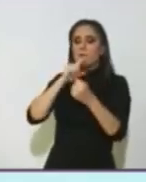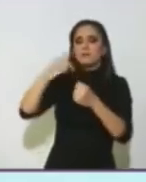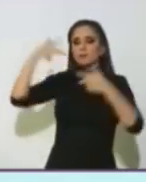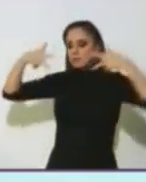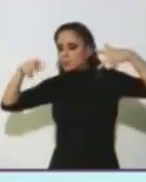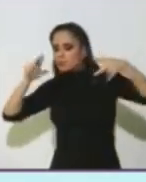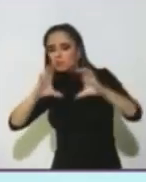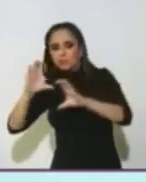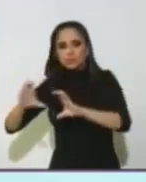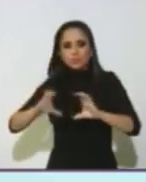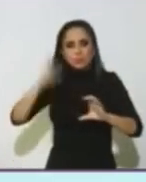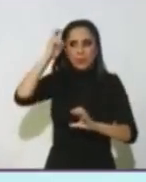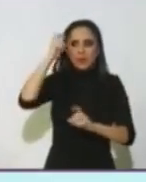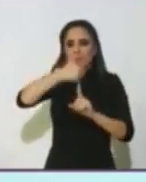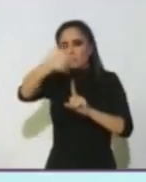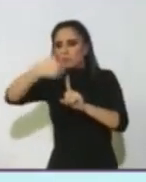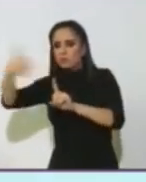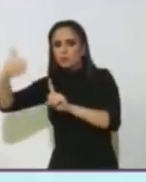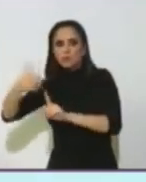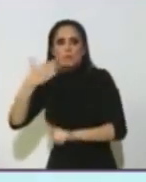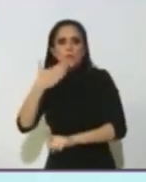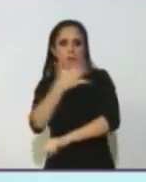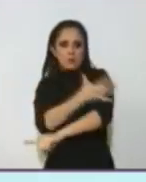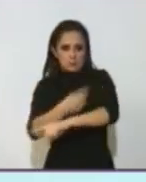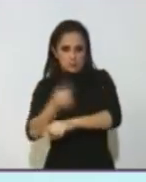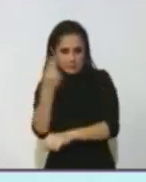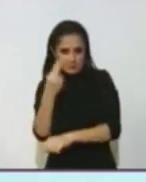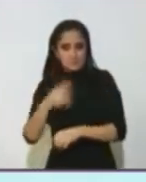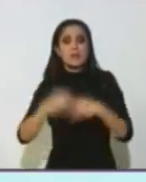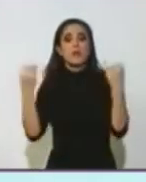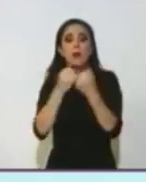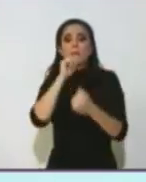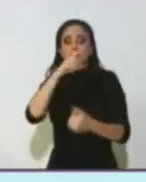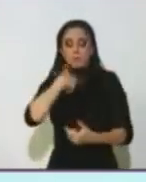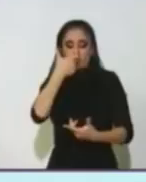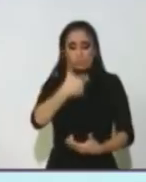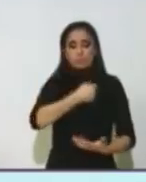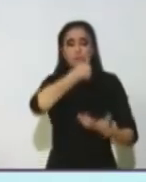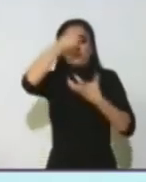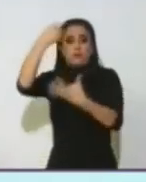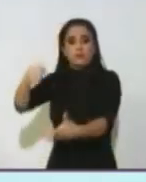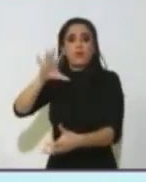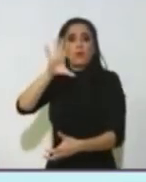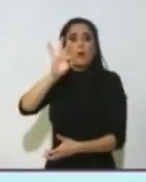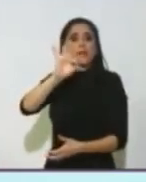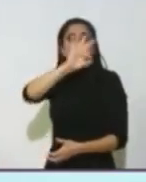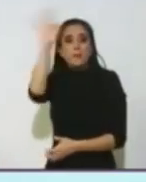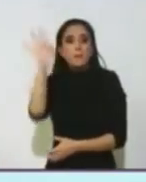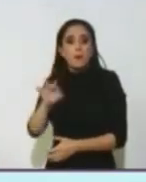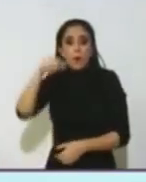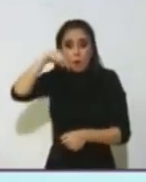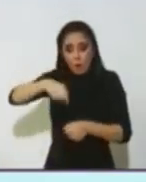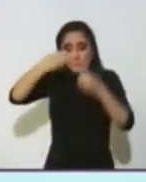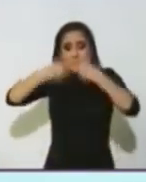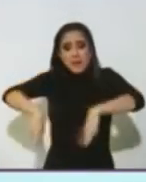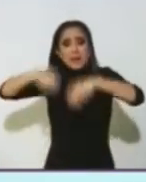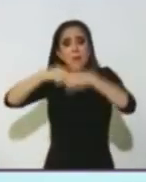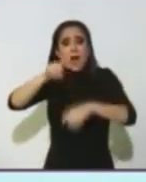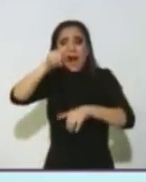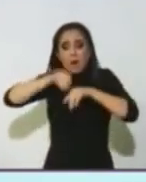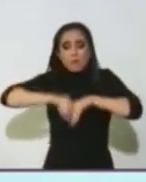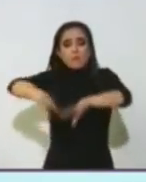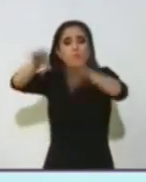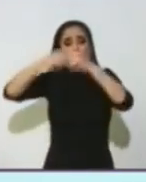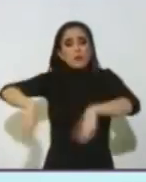lugar voy a invertir voy a invertir para recuperar el 40 por ciento de lo que hoy se pierde en fugas de agua